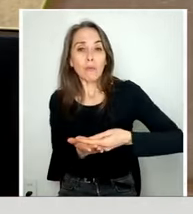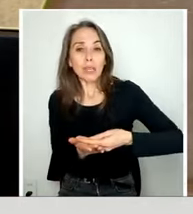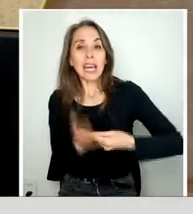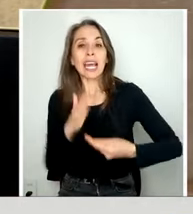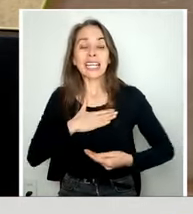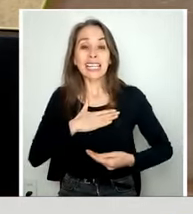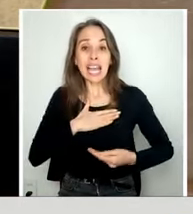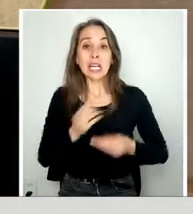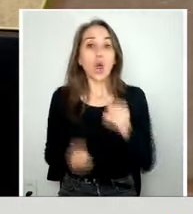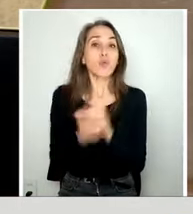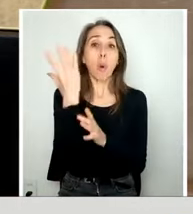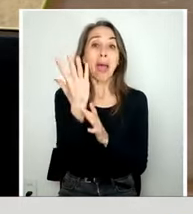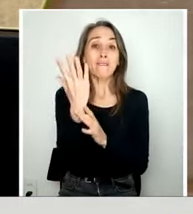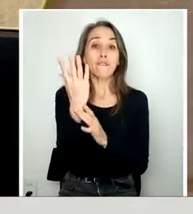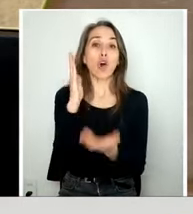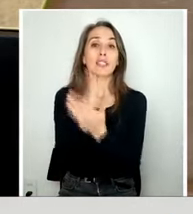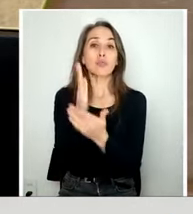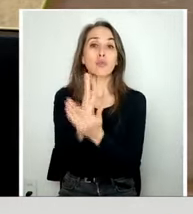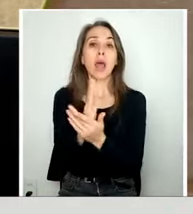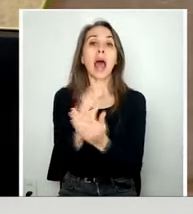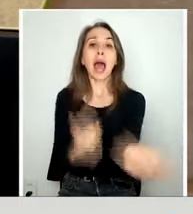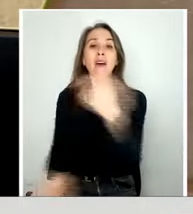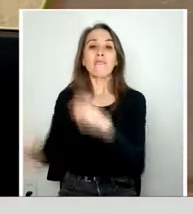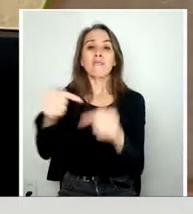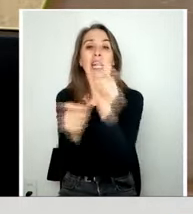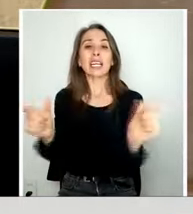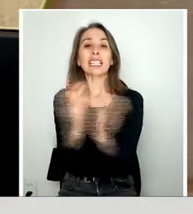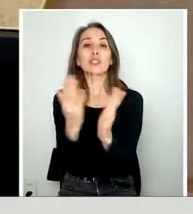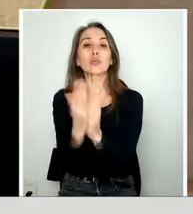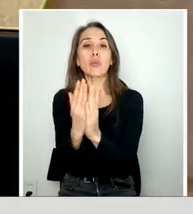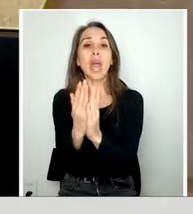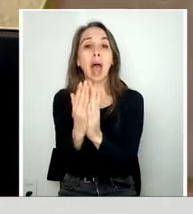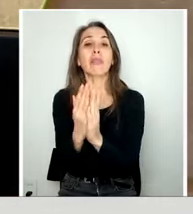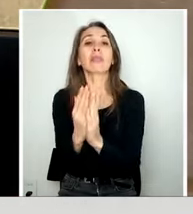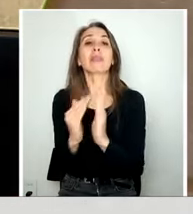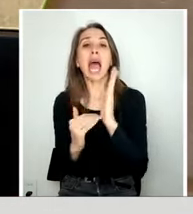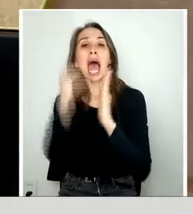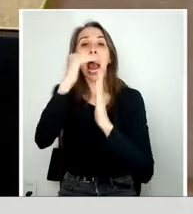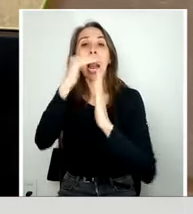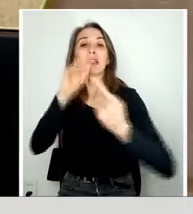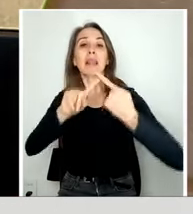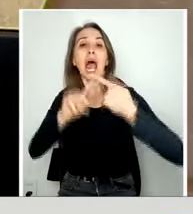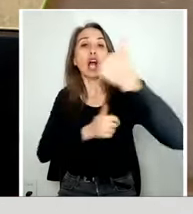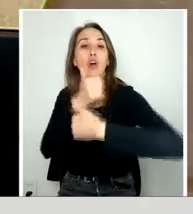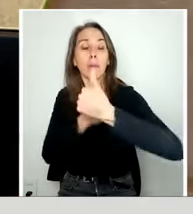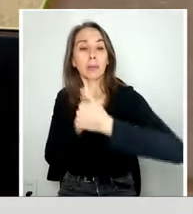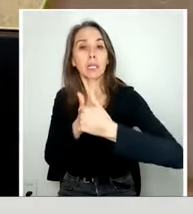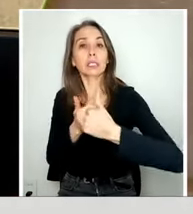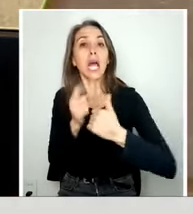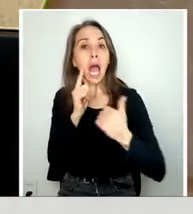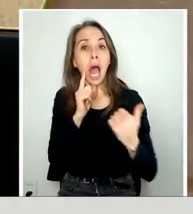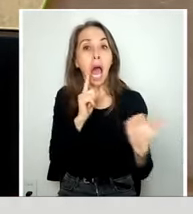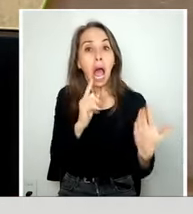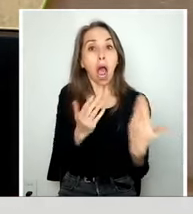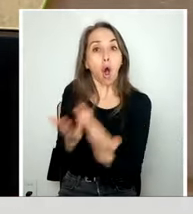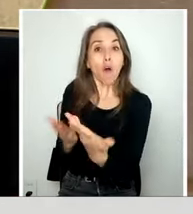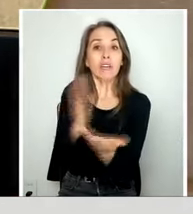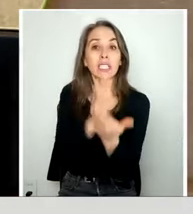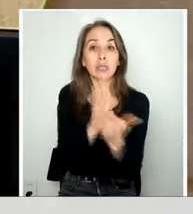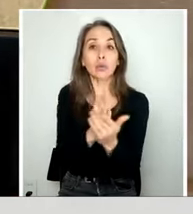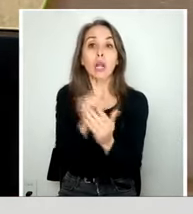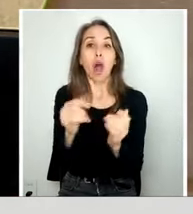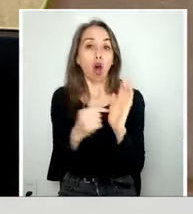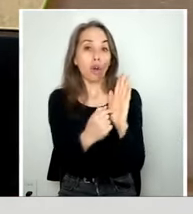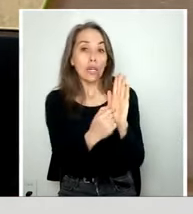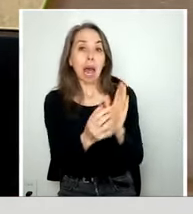para deportistas de alto rendimiento y que En definitiva hoy día pareciera ser que están dentro de esa oferta educativa porque hoy día se amplía la oferta educativa